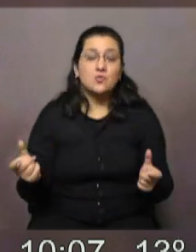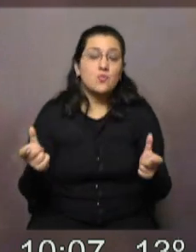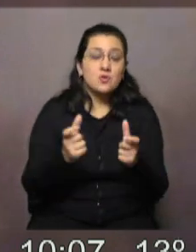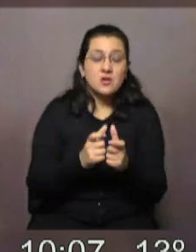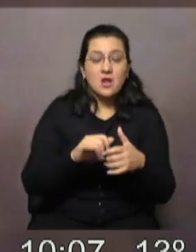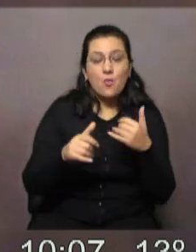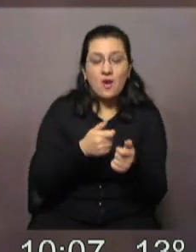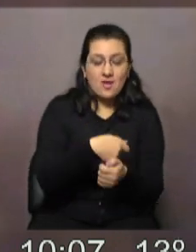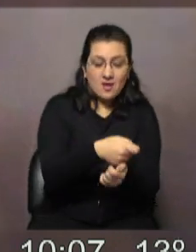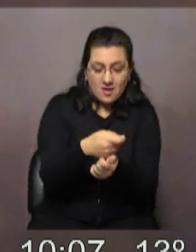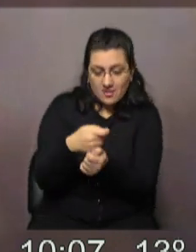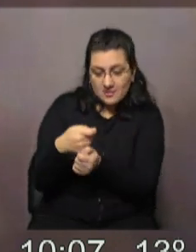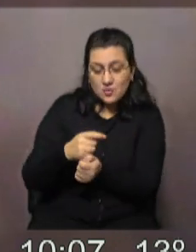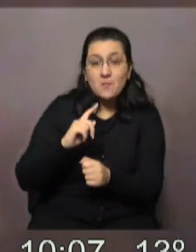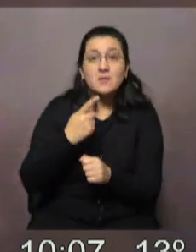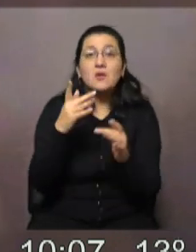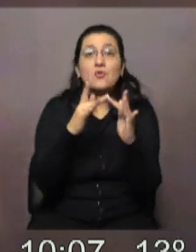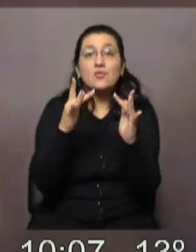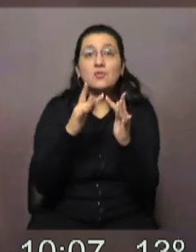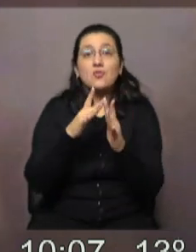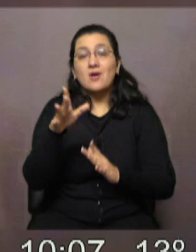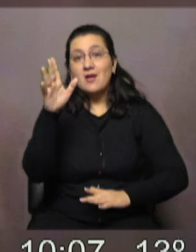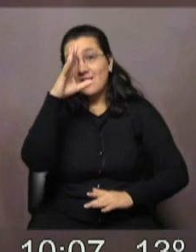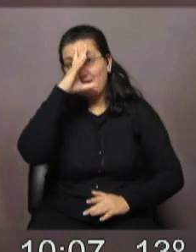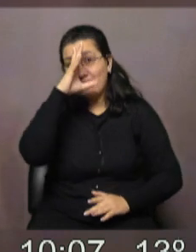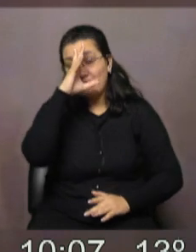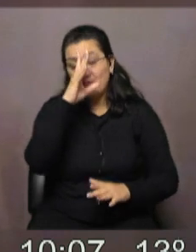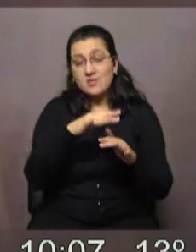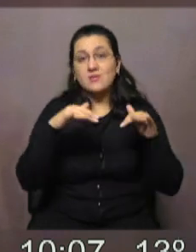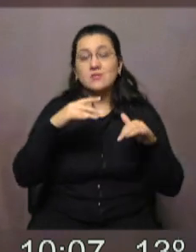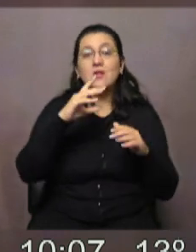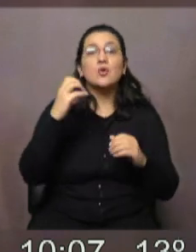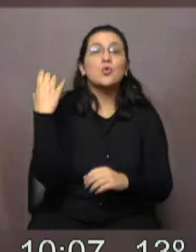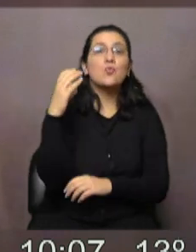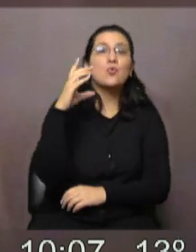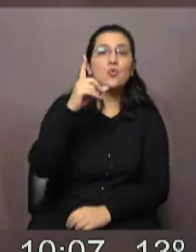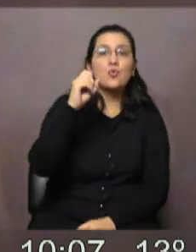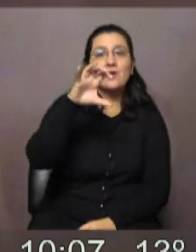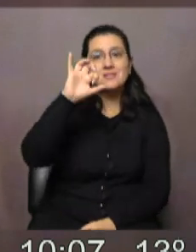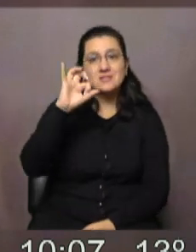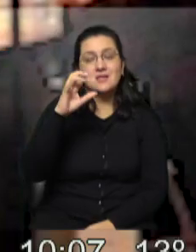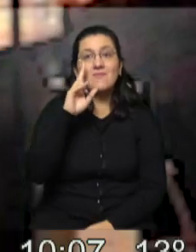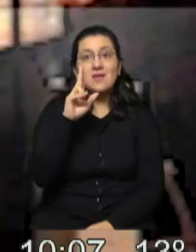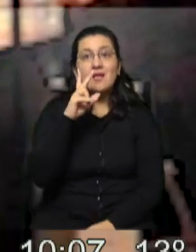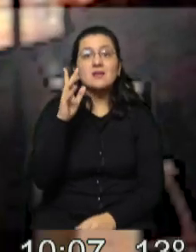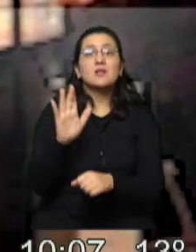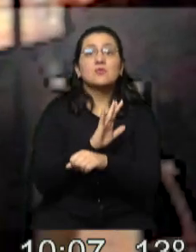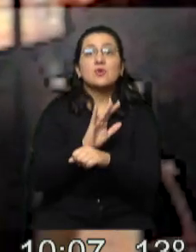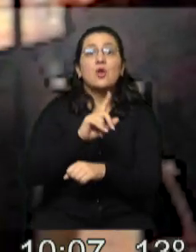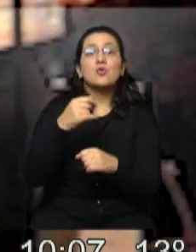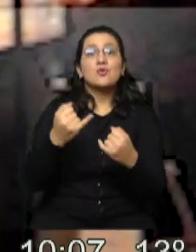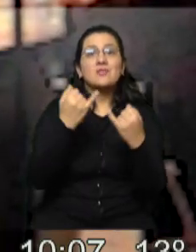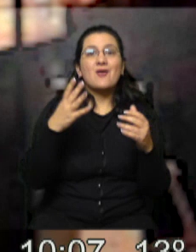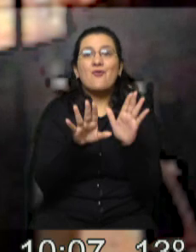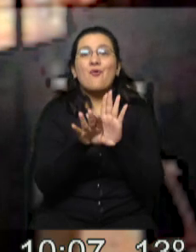y jugar a las cartas. Su primer contacto con el carnaval fue en el tablado del Club Goes, donde veía las actuaciones que al otro día intentaba